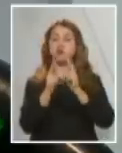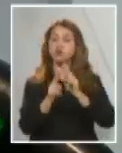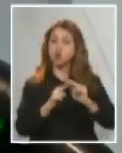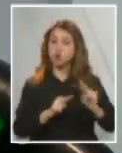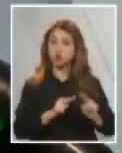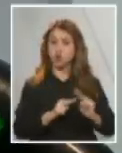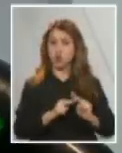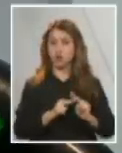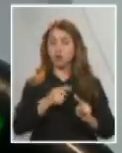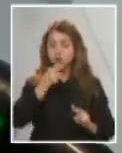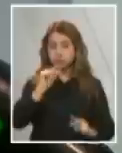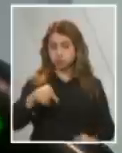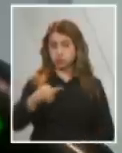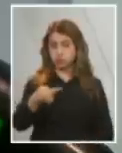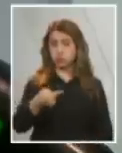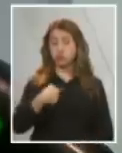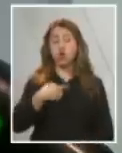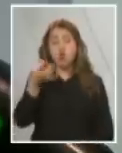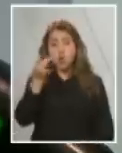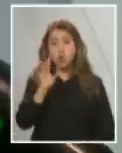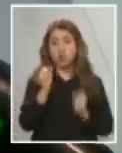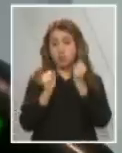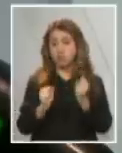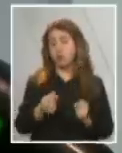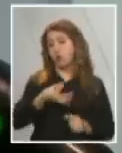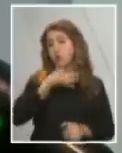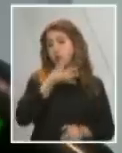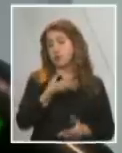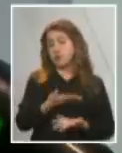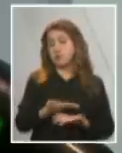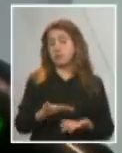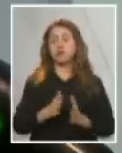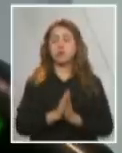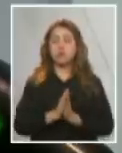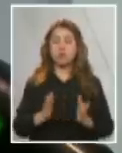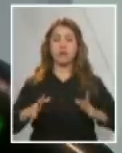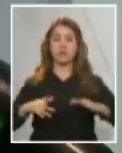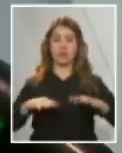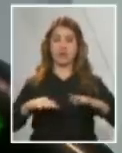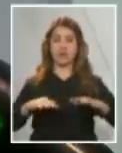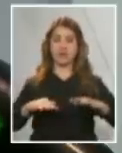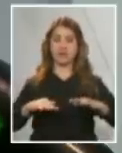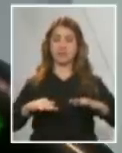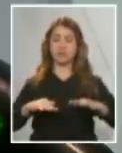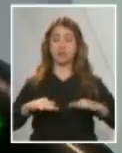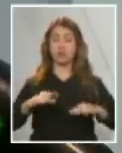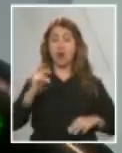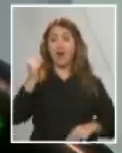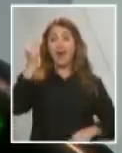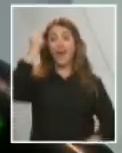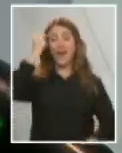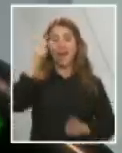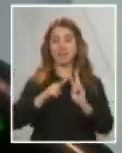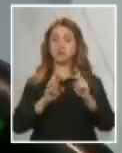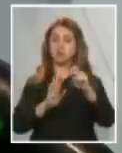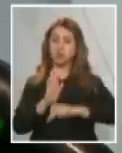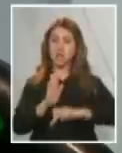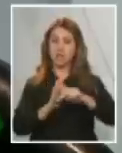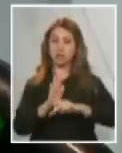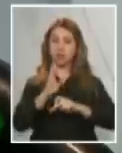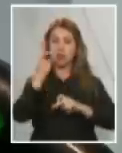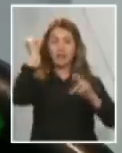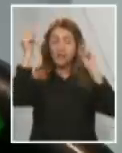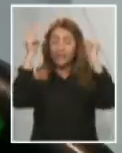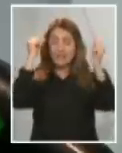soluciones que van a llegar. Entonces, yo lo único que te puedo decir es que estoy feliz de que se nos haya ocurrido hacer un proyecto de innovación de